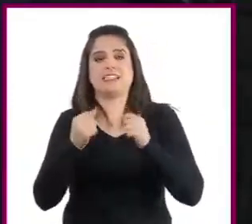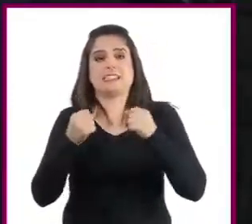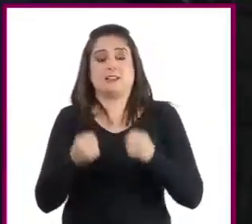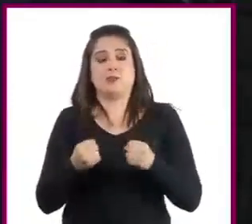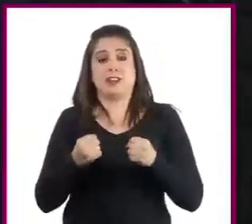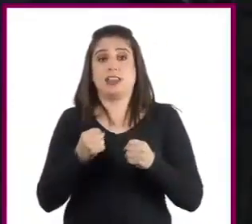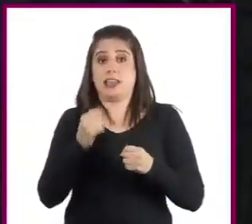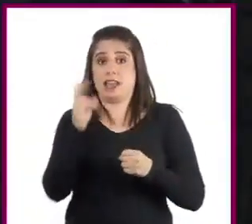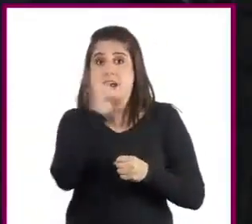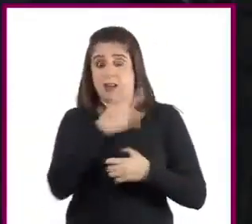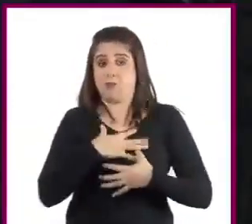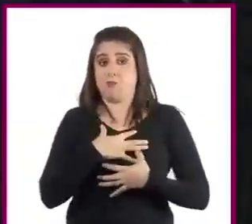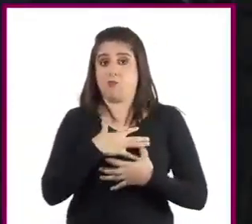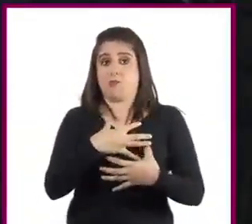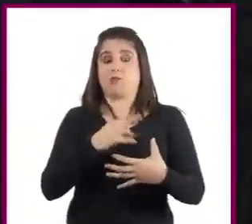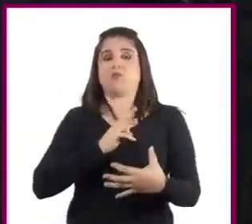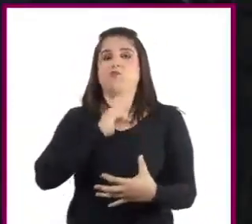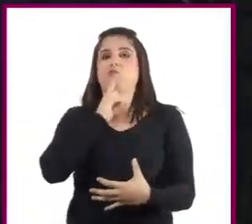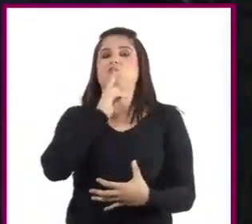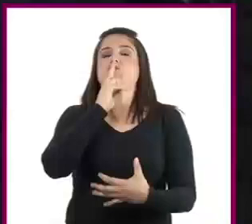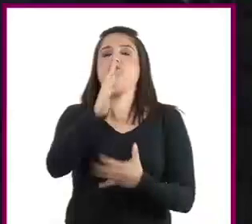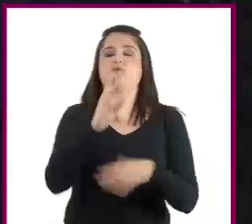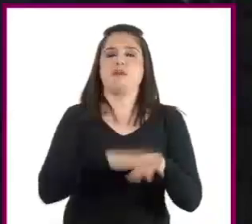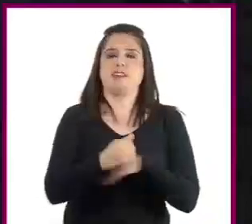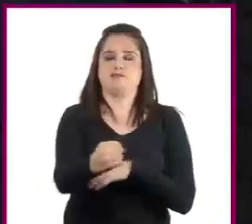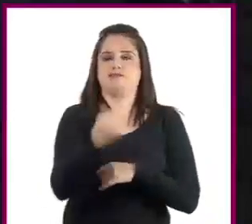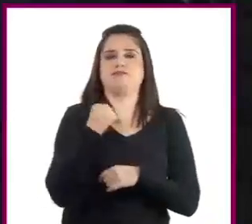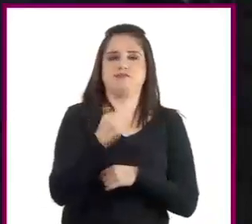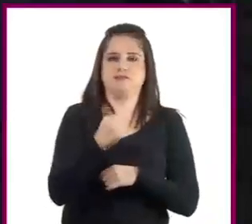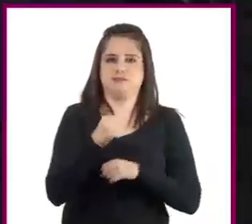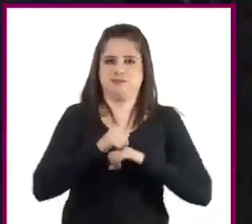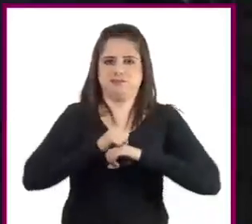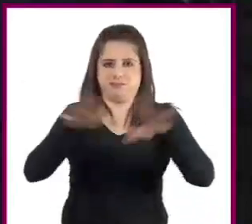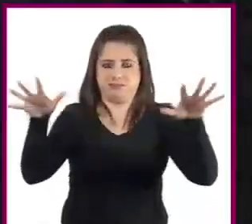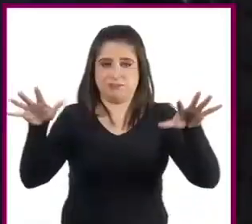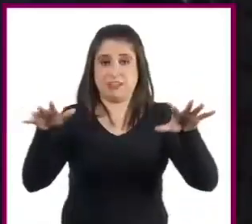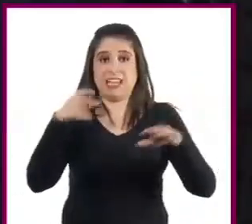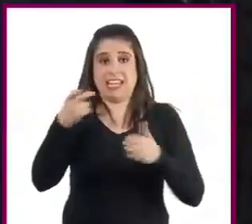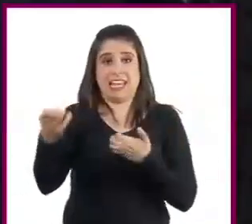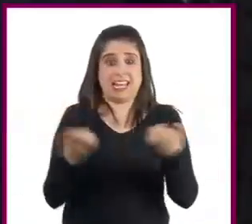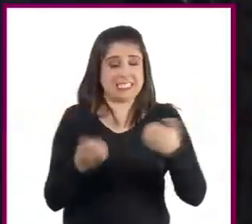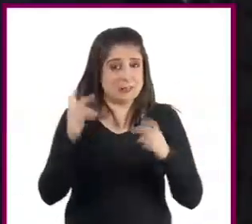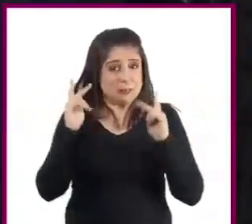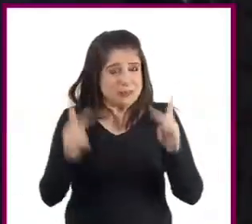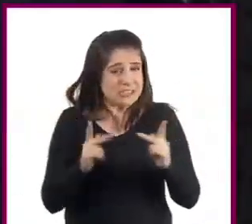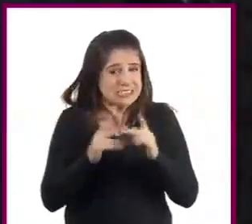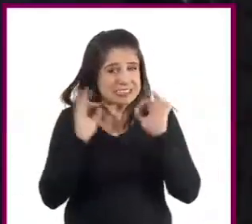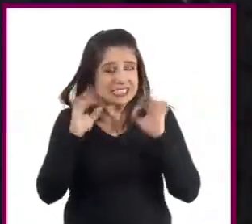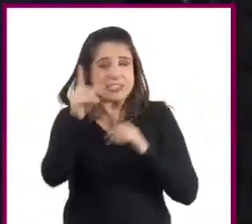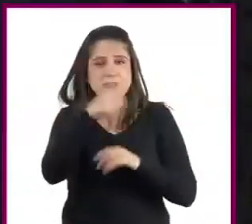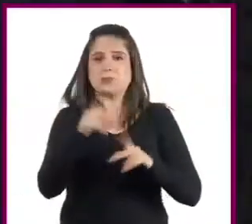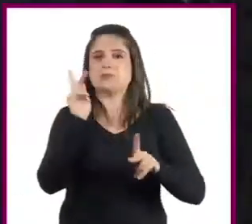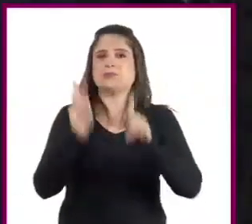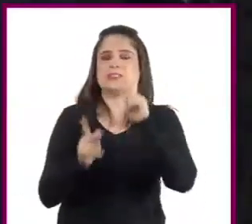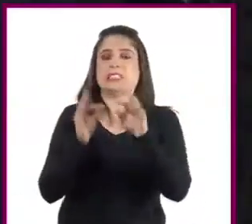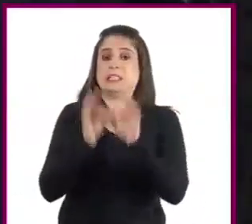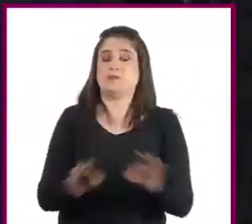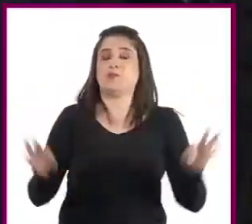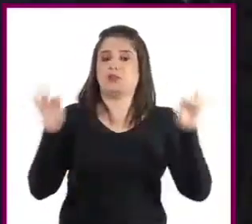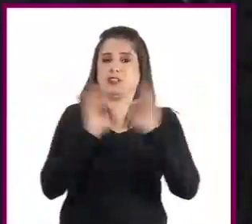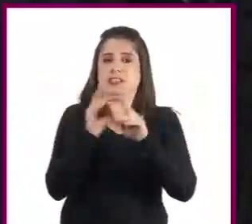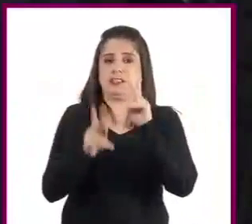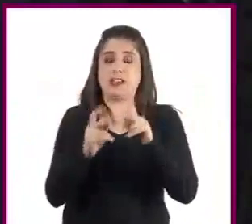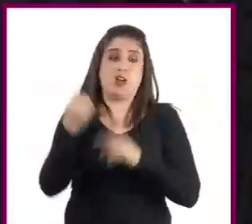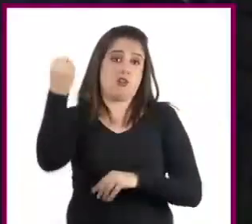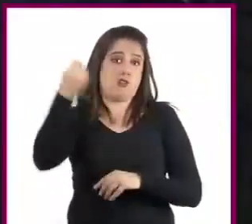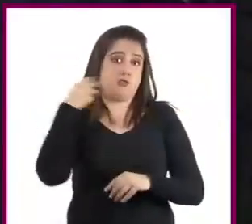aire permite un mejor desplazamiento del sonido. Este ejercicio funciona perfecto si vas a entablar una conversación importante, dar